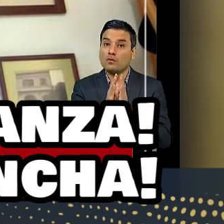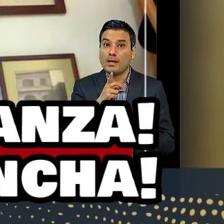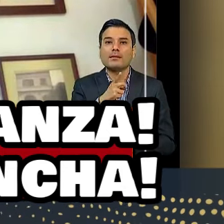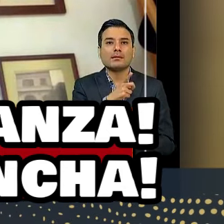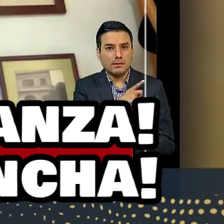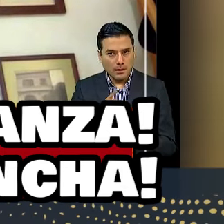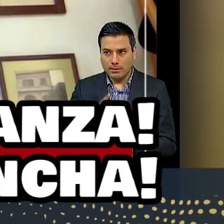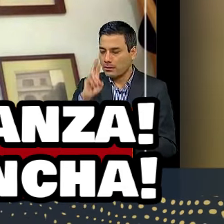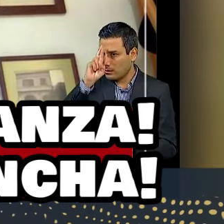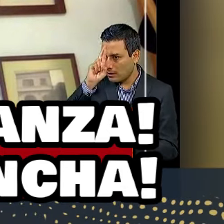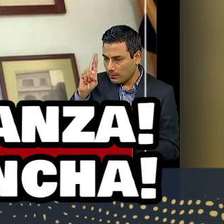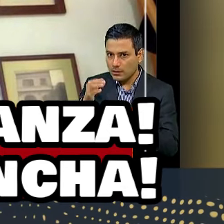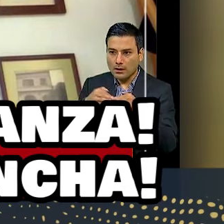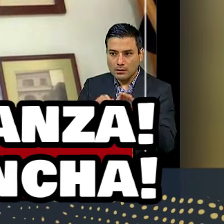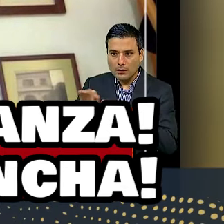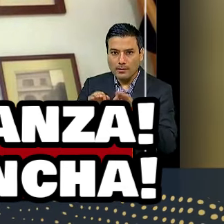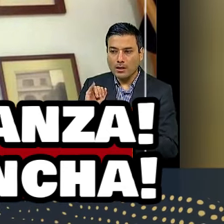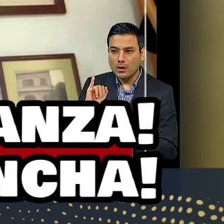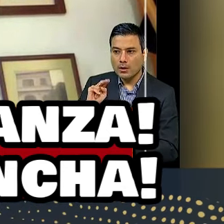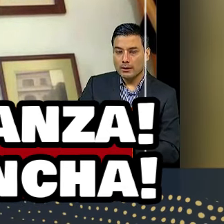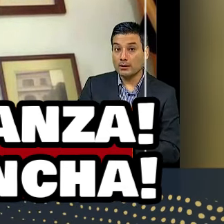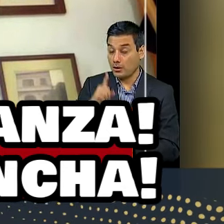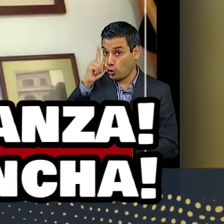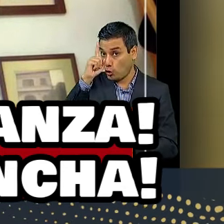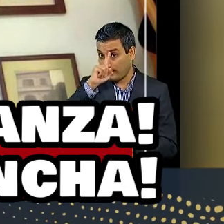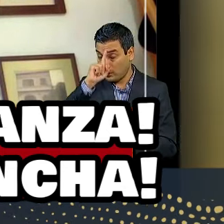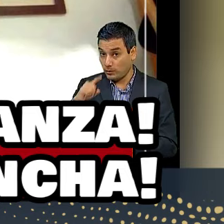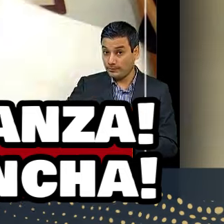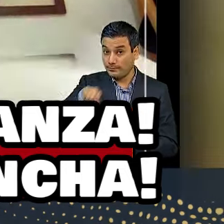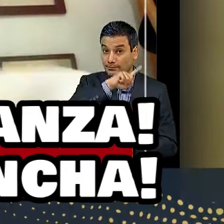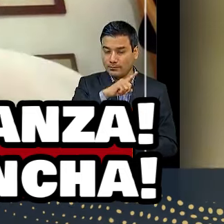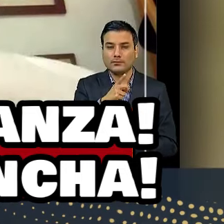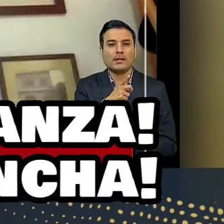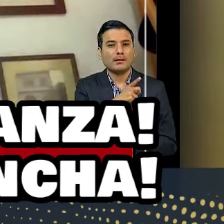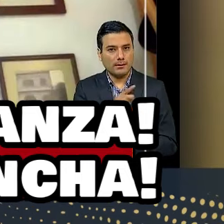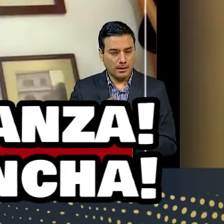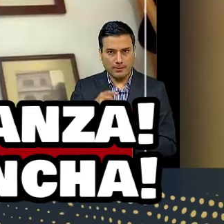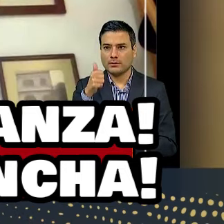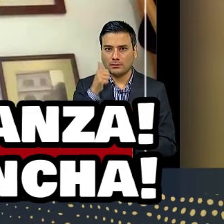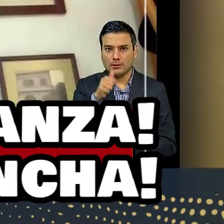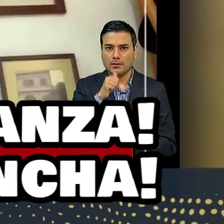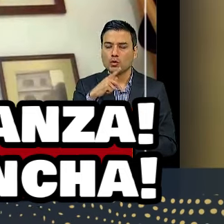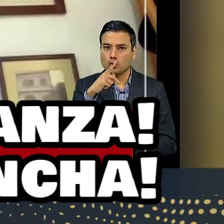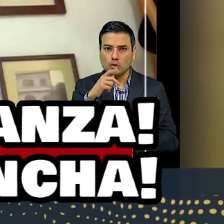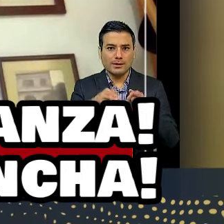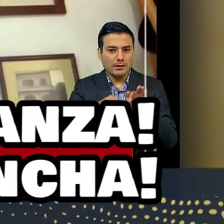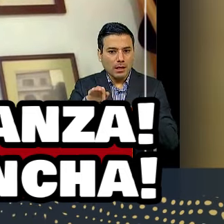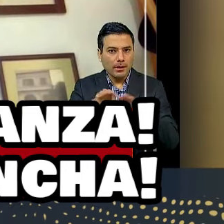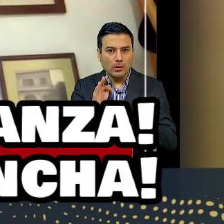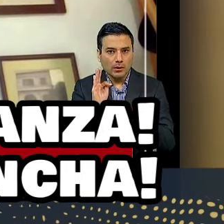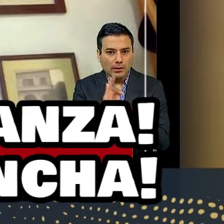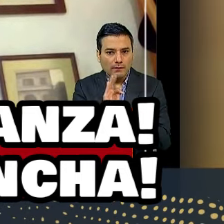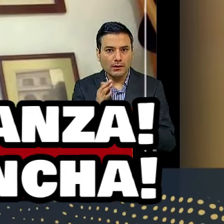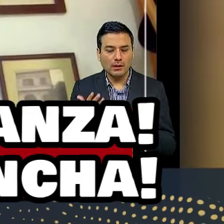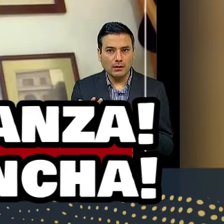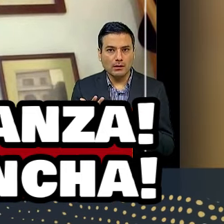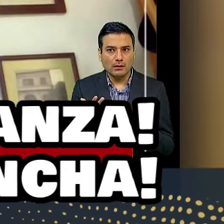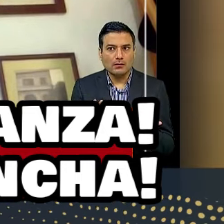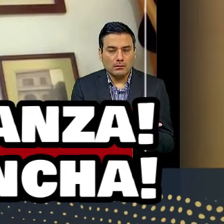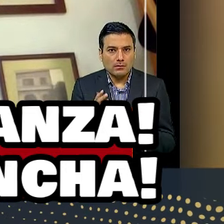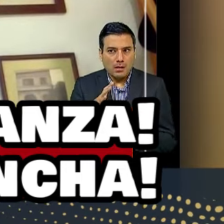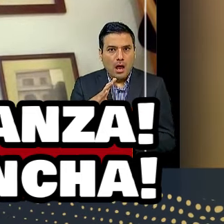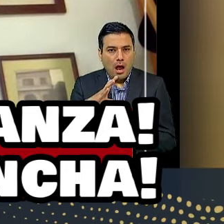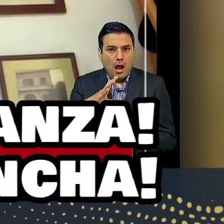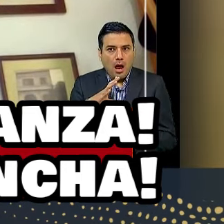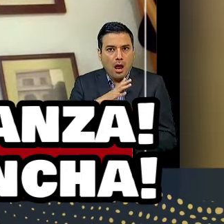trabajo Yo quiero insistir a las consejerías de la importancia de acompañar refrendar su trabajo porque ha habido hechos importantes que les ponen en riesgo